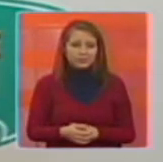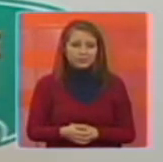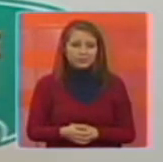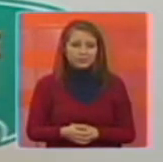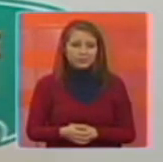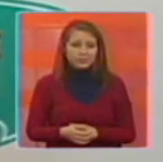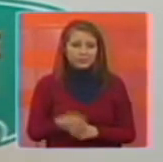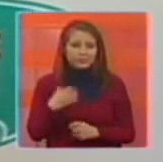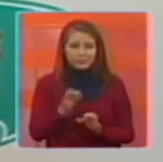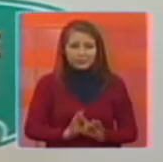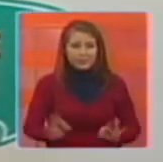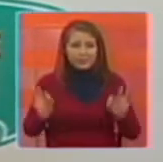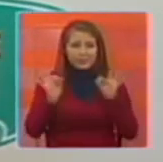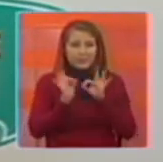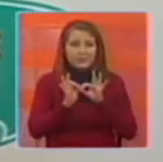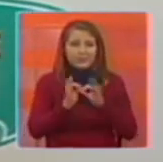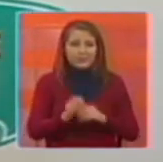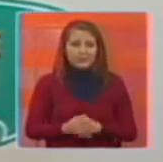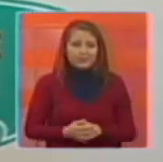Ahí lo vamos a destapar.